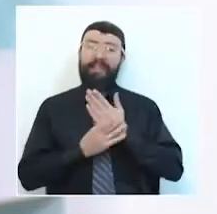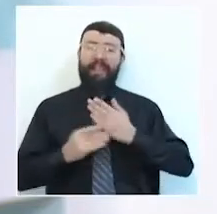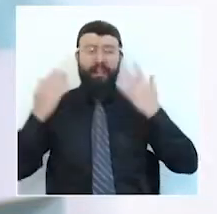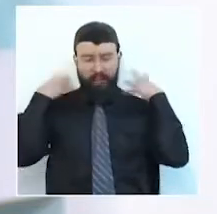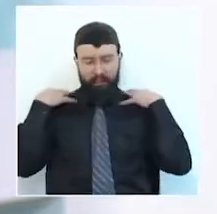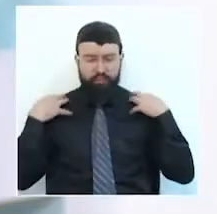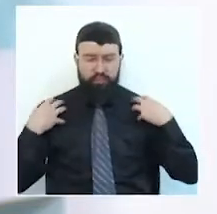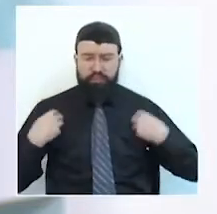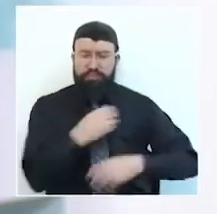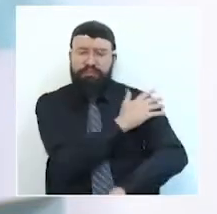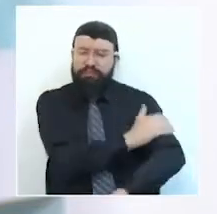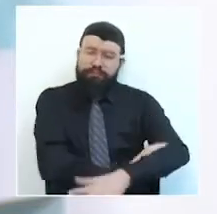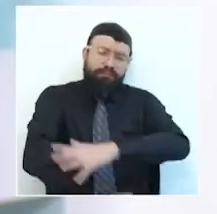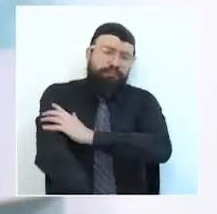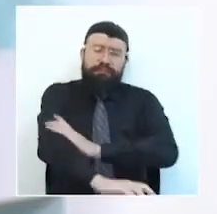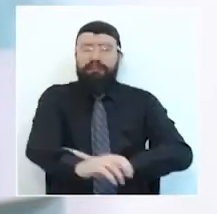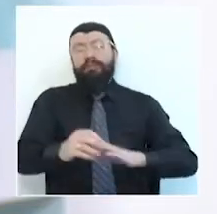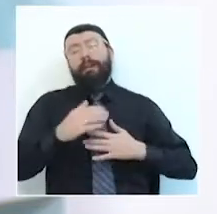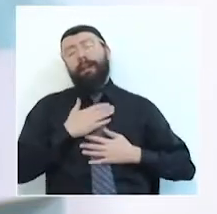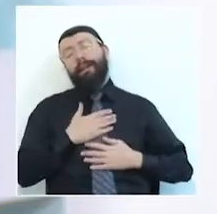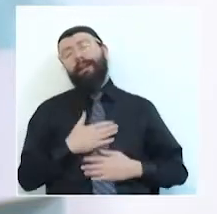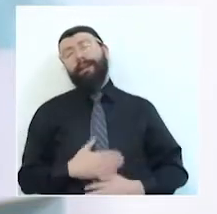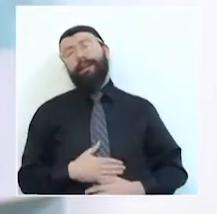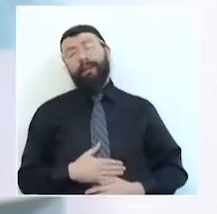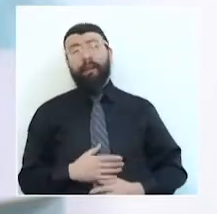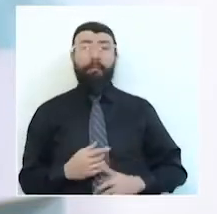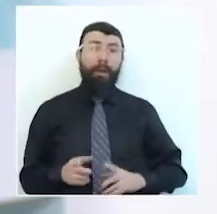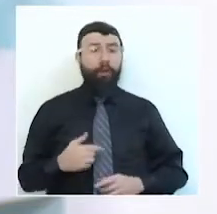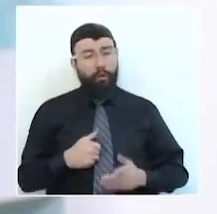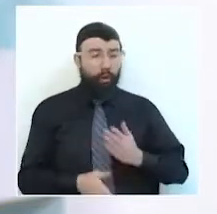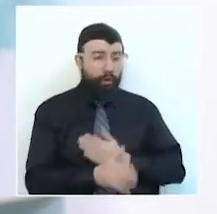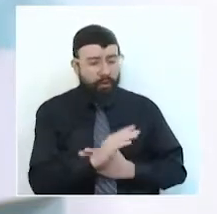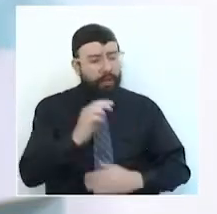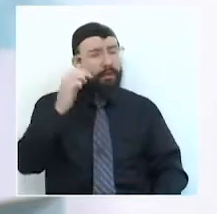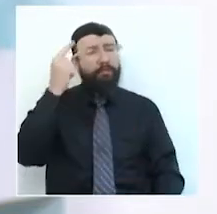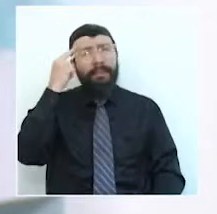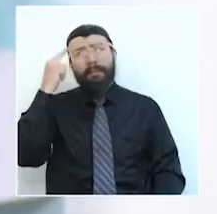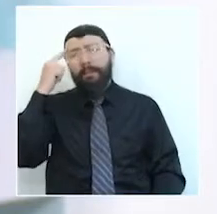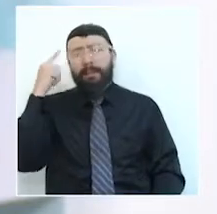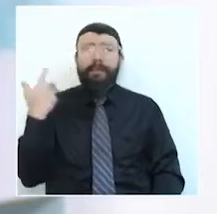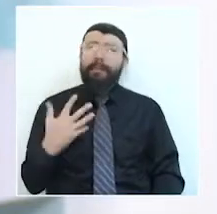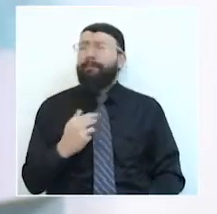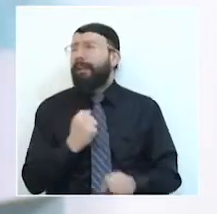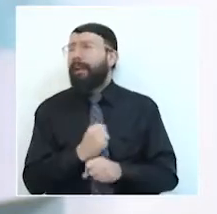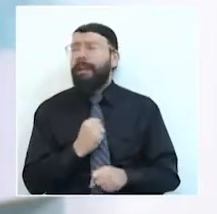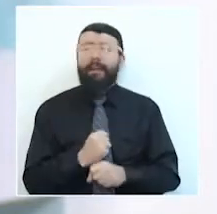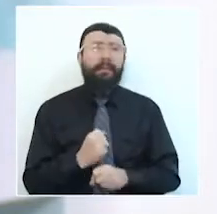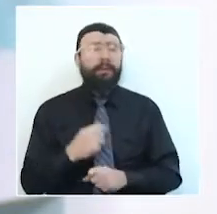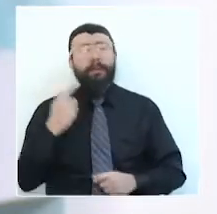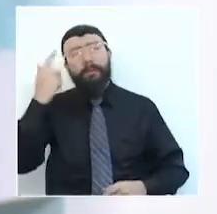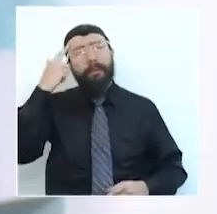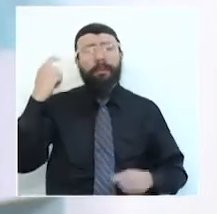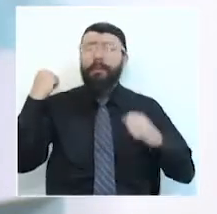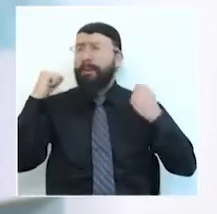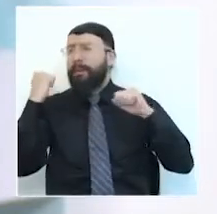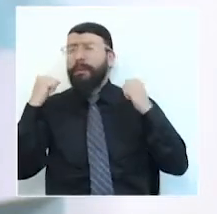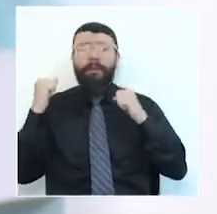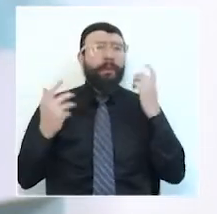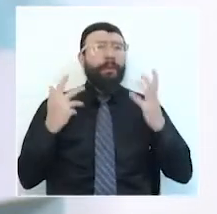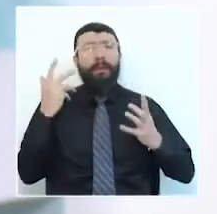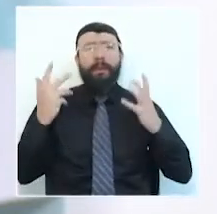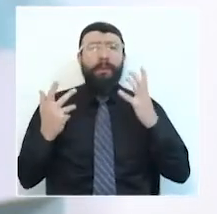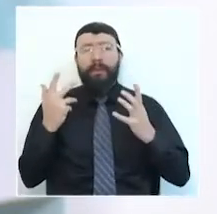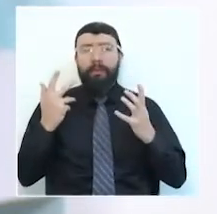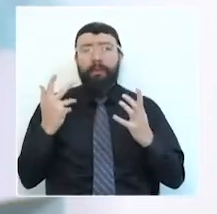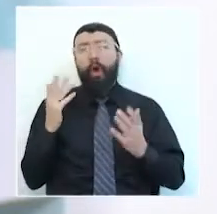nuevo el chasis del cuerpo pero si tú sigues con tu mente en botada con tu mente pues tensa